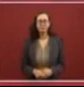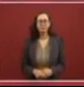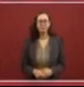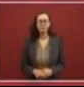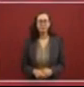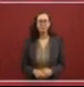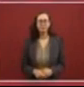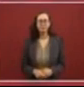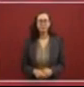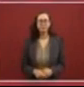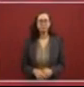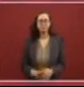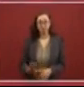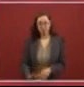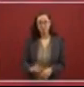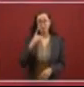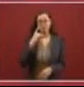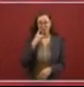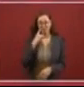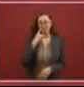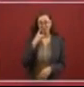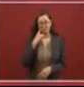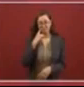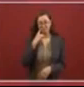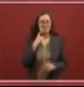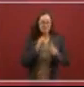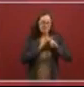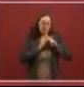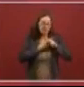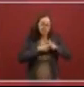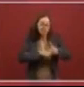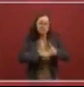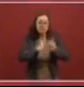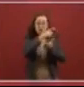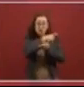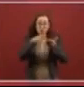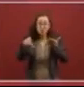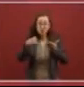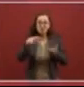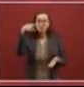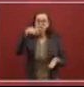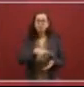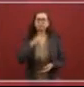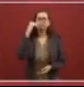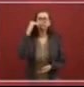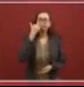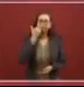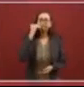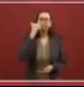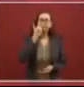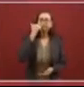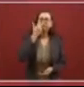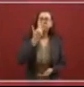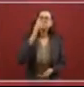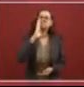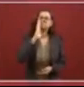Desde que se compra, se cometen irregularidades, porque ahí sí los